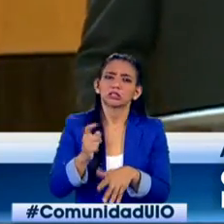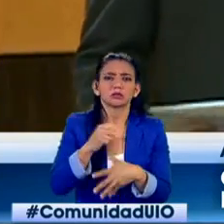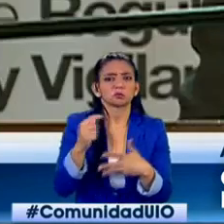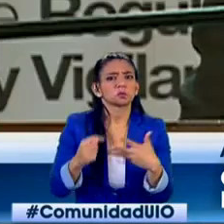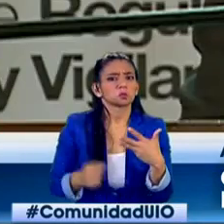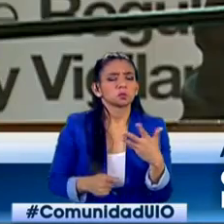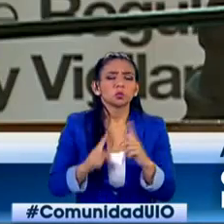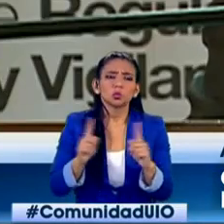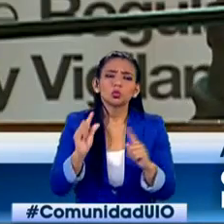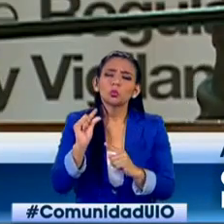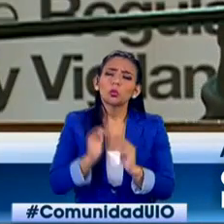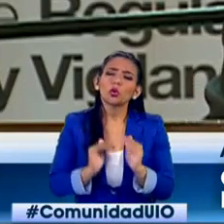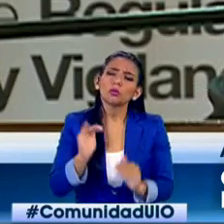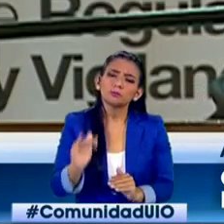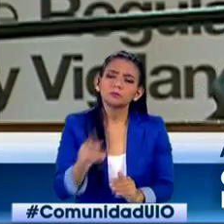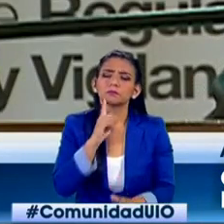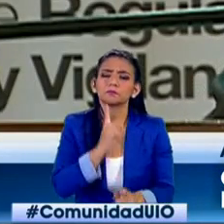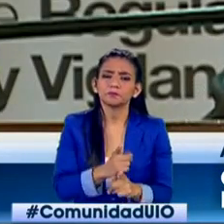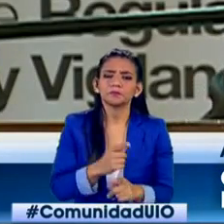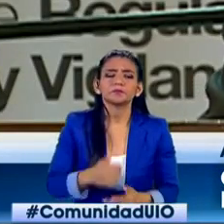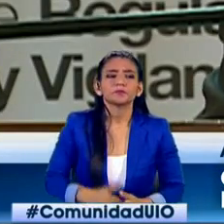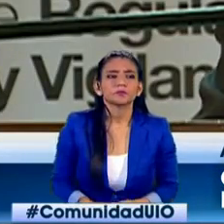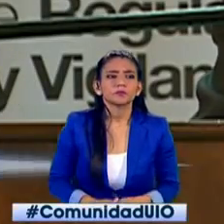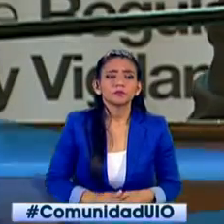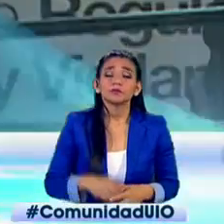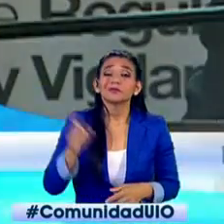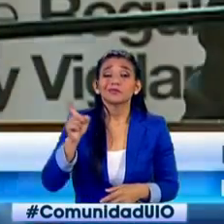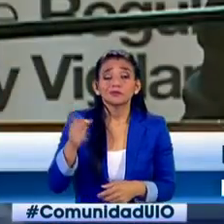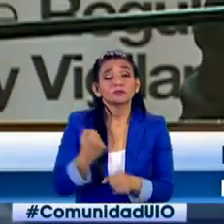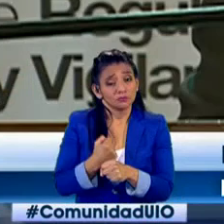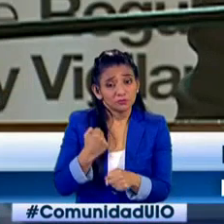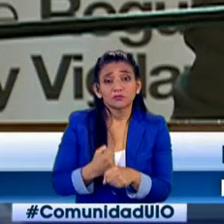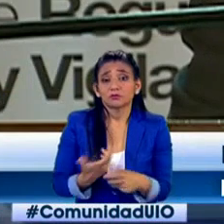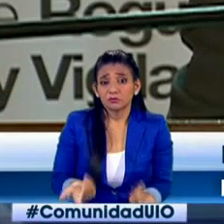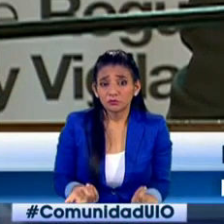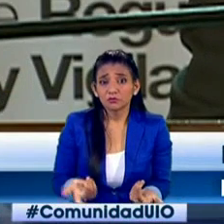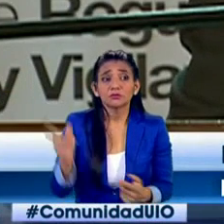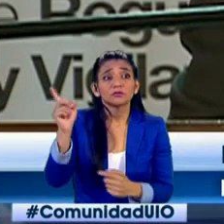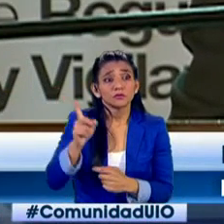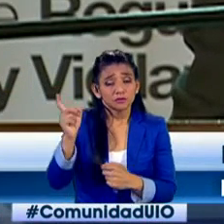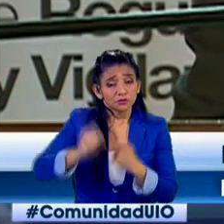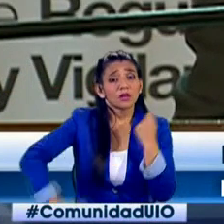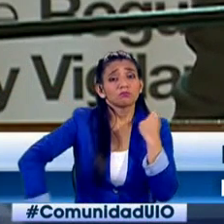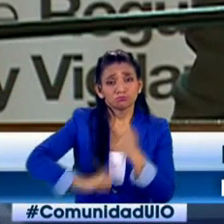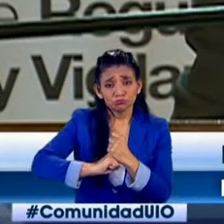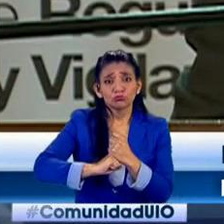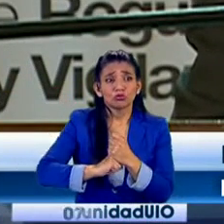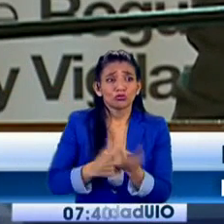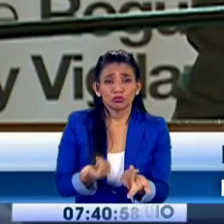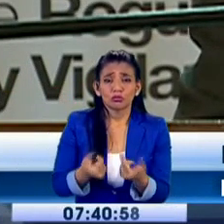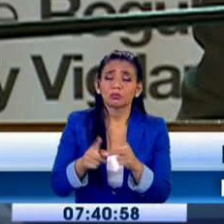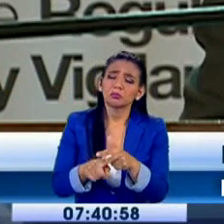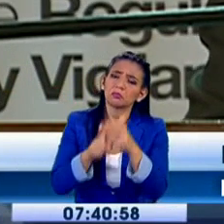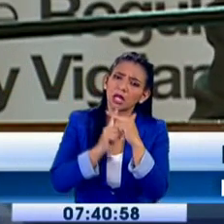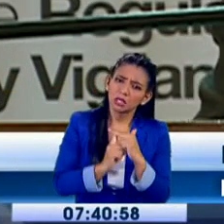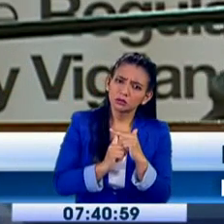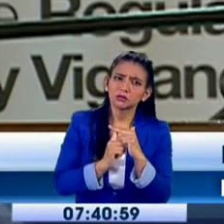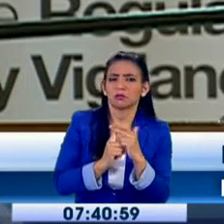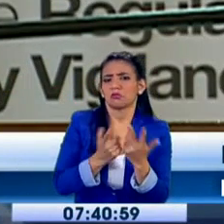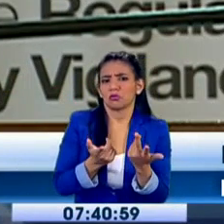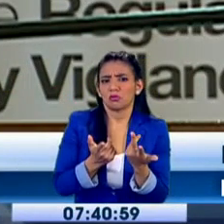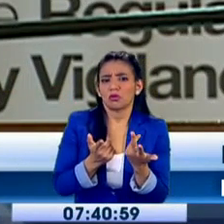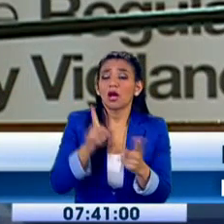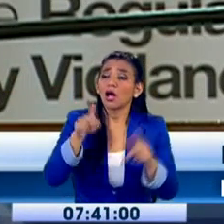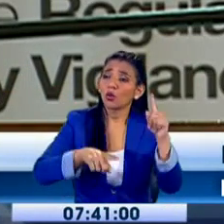necesidades. Necesitamos fuentes de trabajo, necesitamos apoyo en lo que es préstamos, ya que desgraciadamente